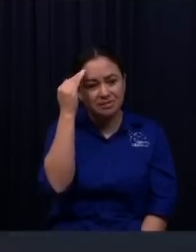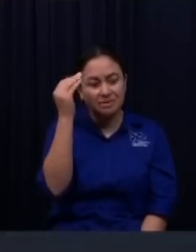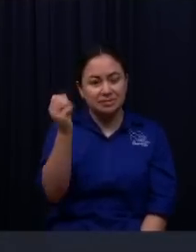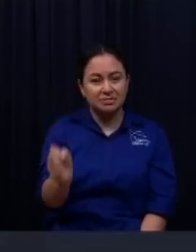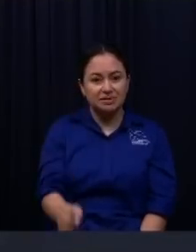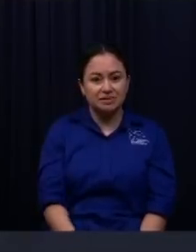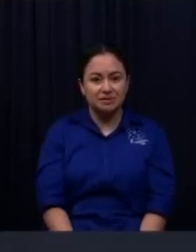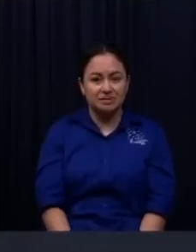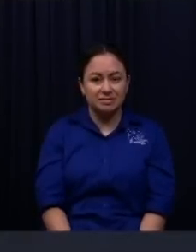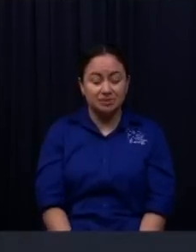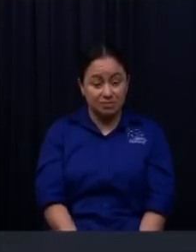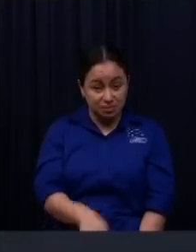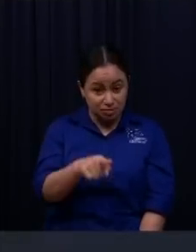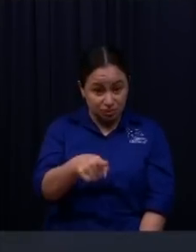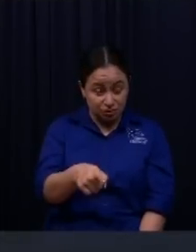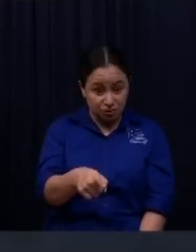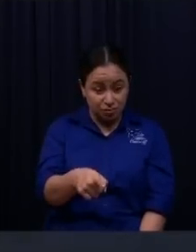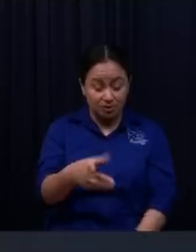Te voy a dar una salida.